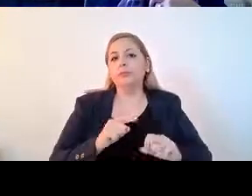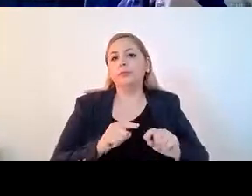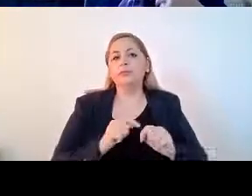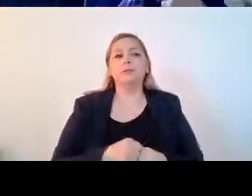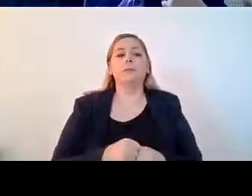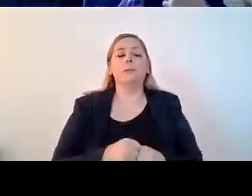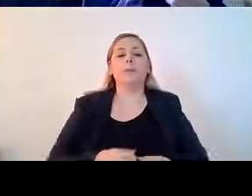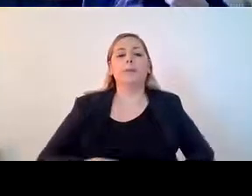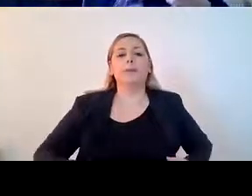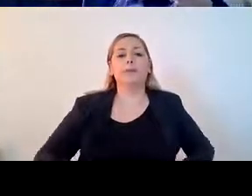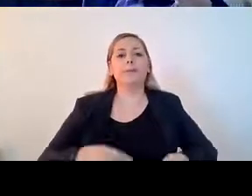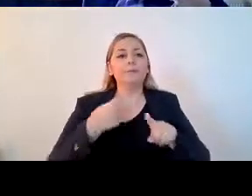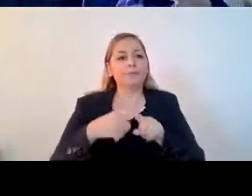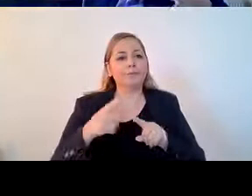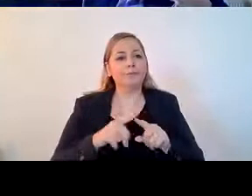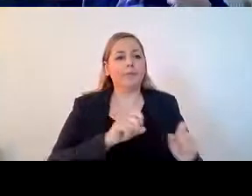¿Qué sigue?